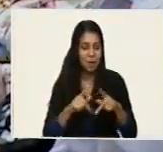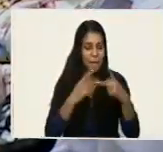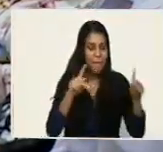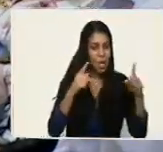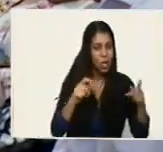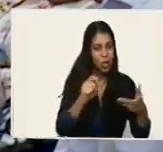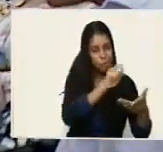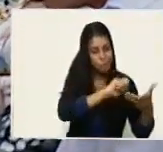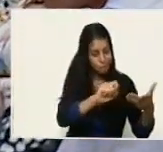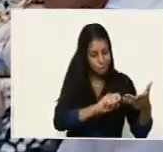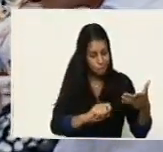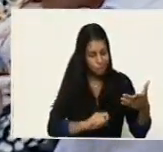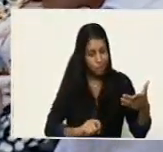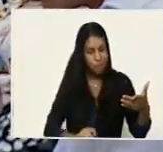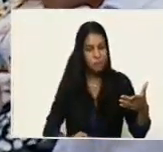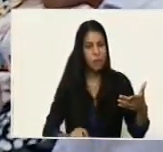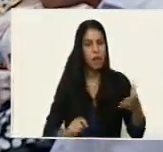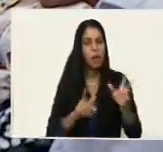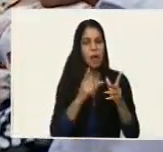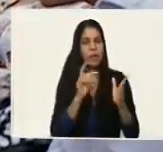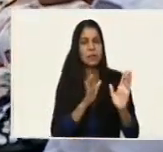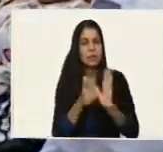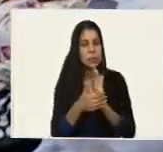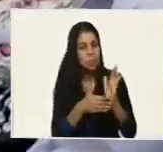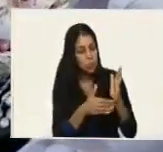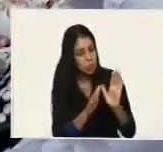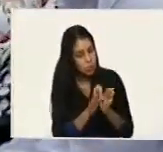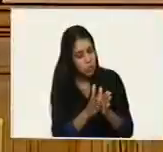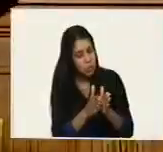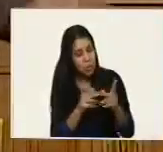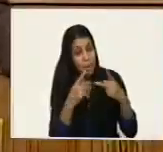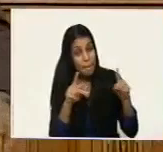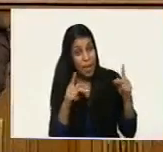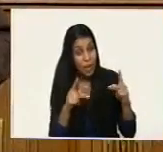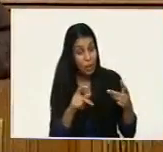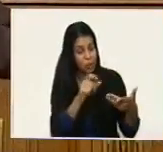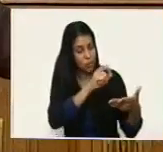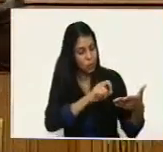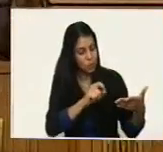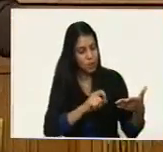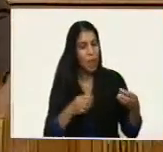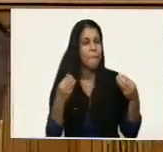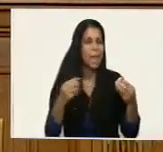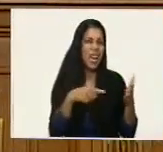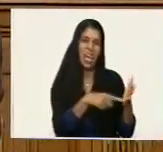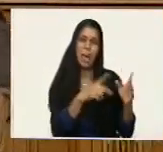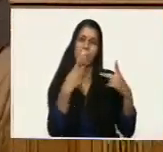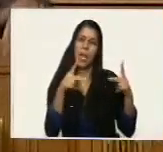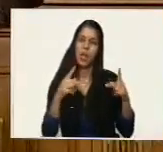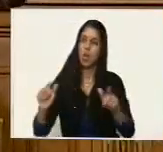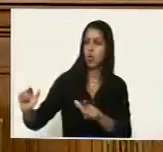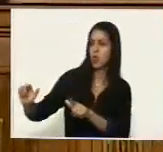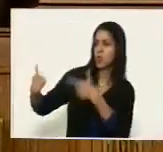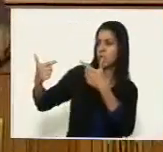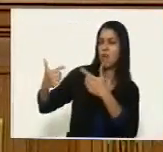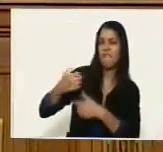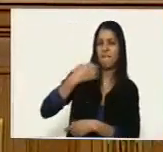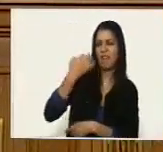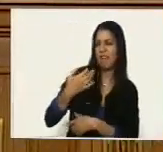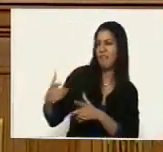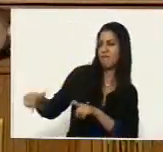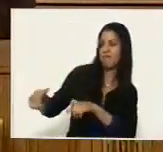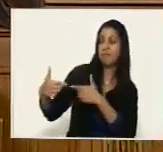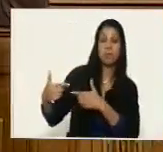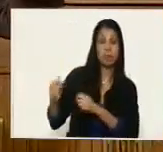hacer aquel periódico, bueno, como ya lo dijo, para enfrentar la guerra, como dice Néstor, etcétera, etcétera,